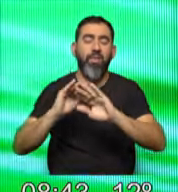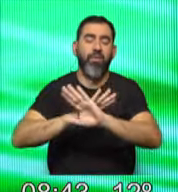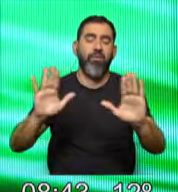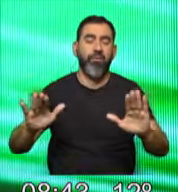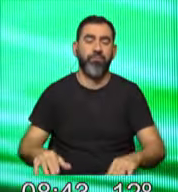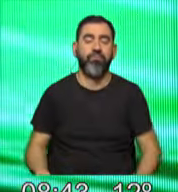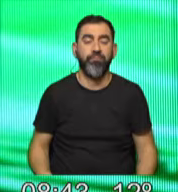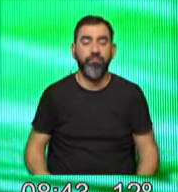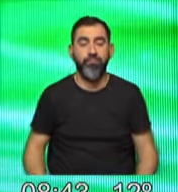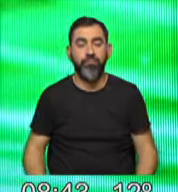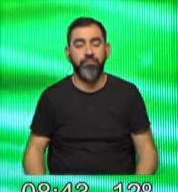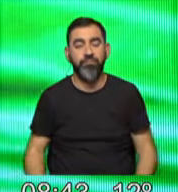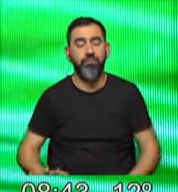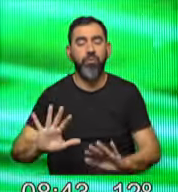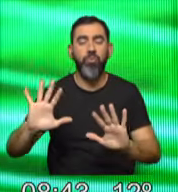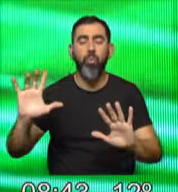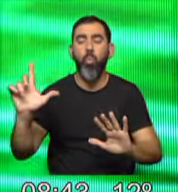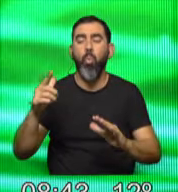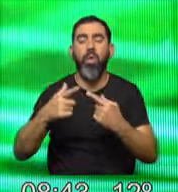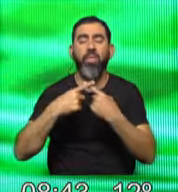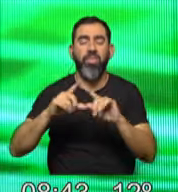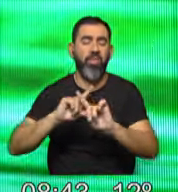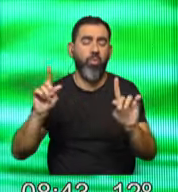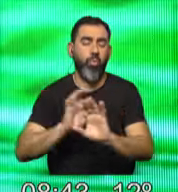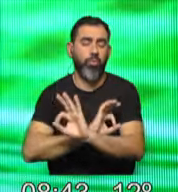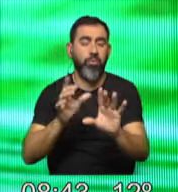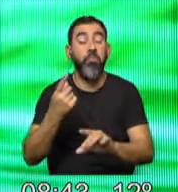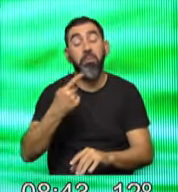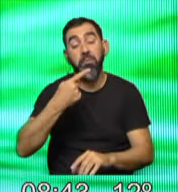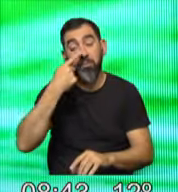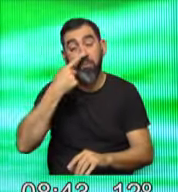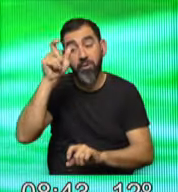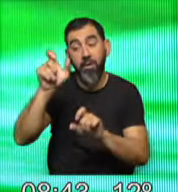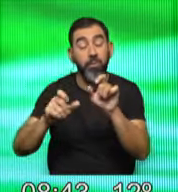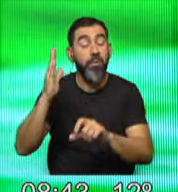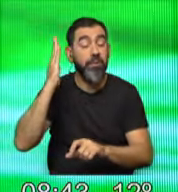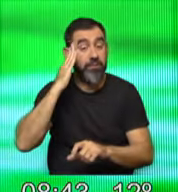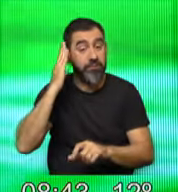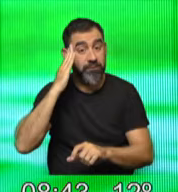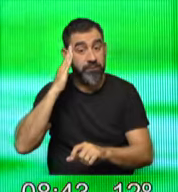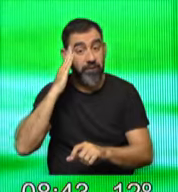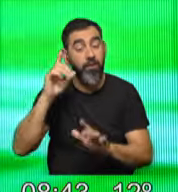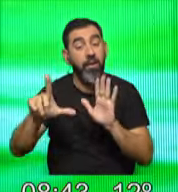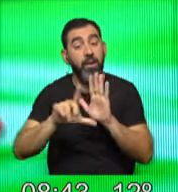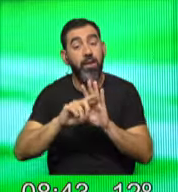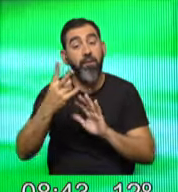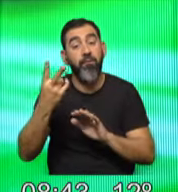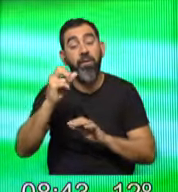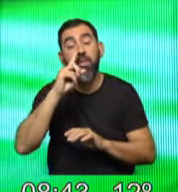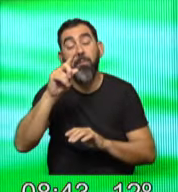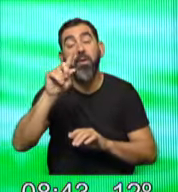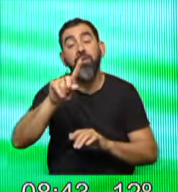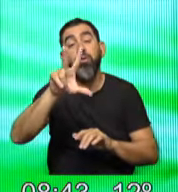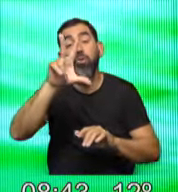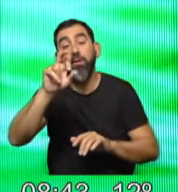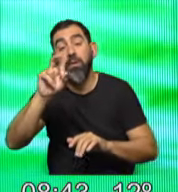como prostituir la discusión de todas maneras Es bien interesante que la gente sepa que en la ley 20.130